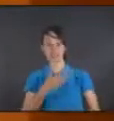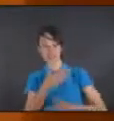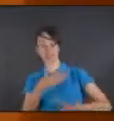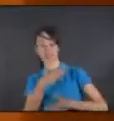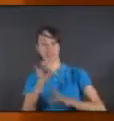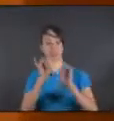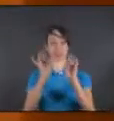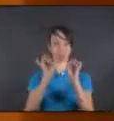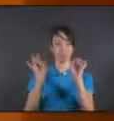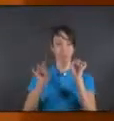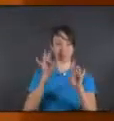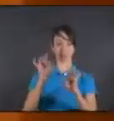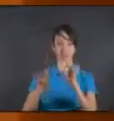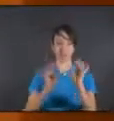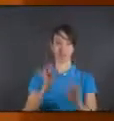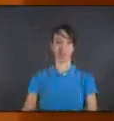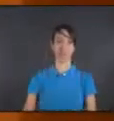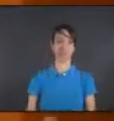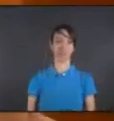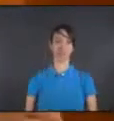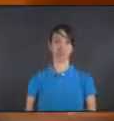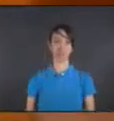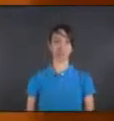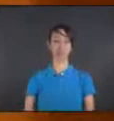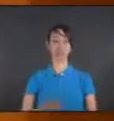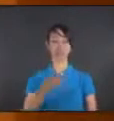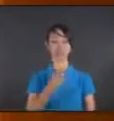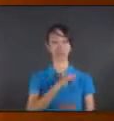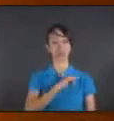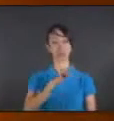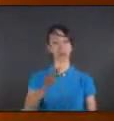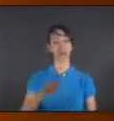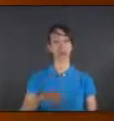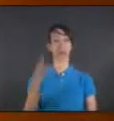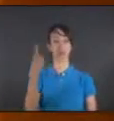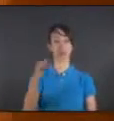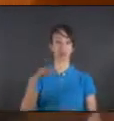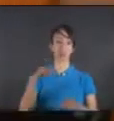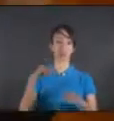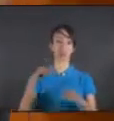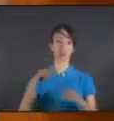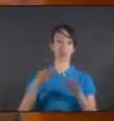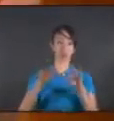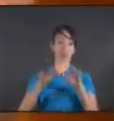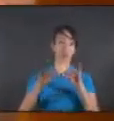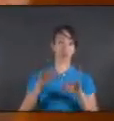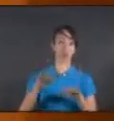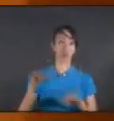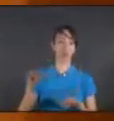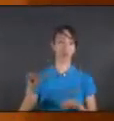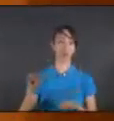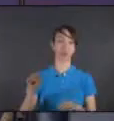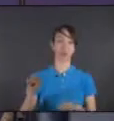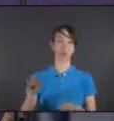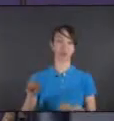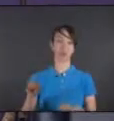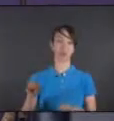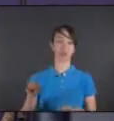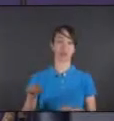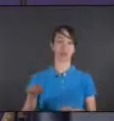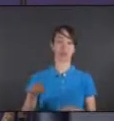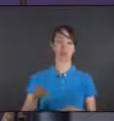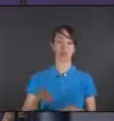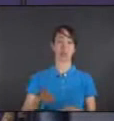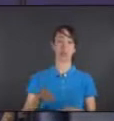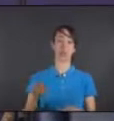Eso sí, yo antes gastaba en Valium y en Diazepam y en Lorazepam y en todo lo... Hoy no, hoy solo abro la Biblia y ya me duermo.